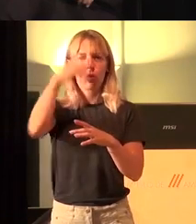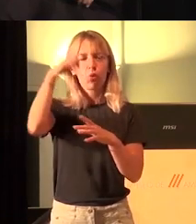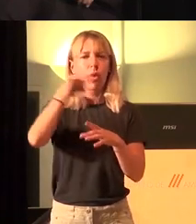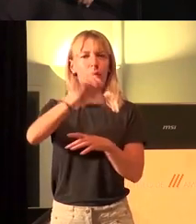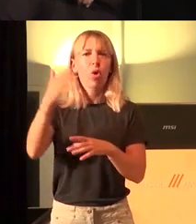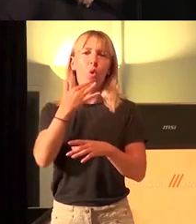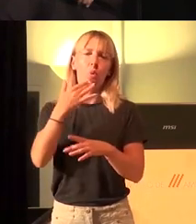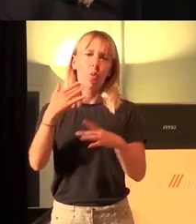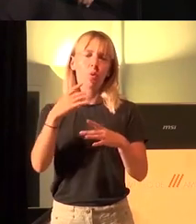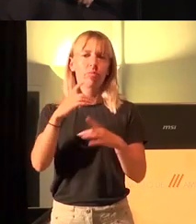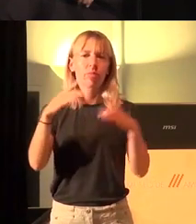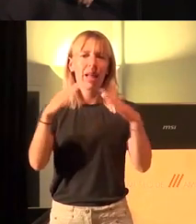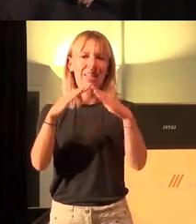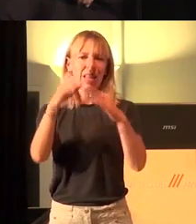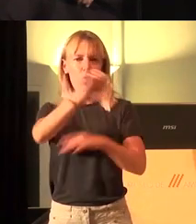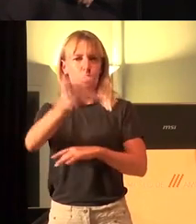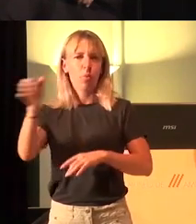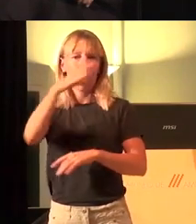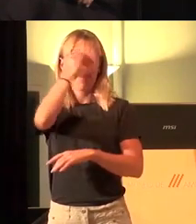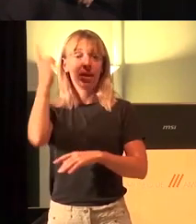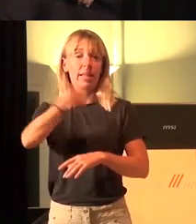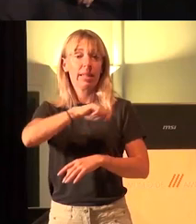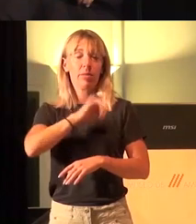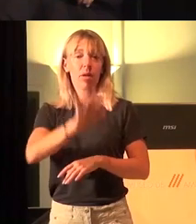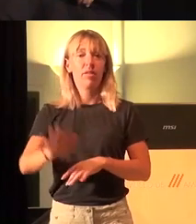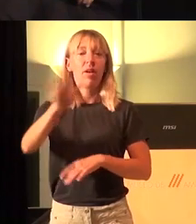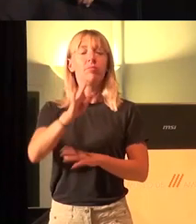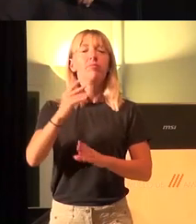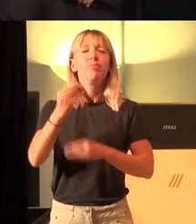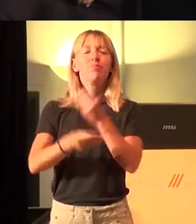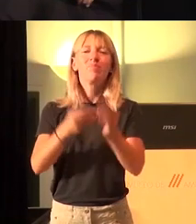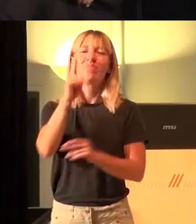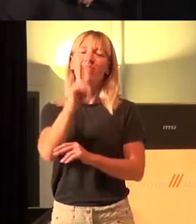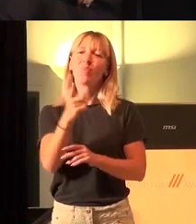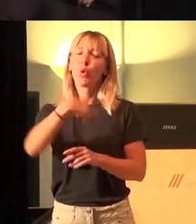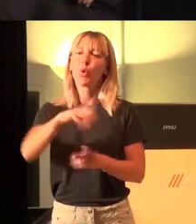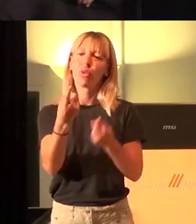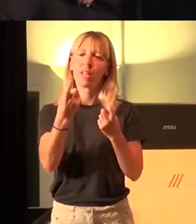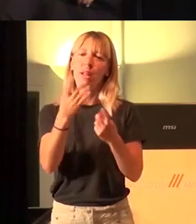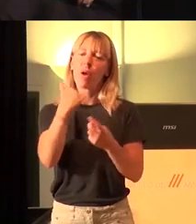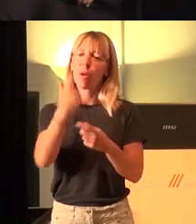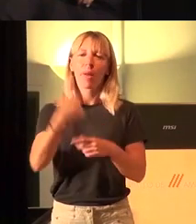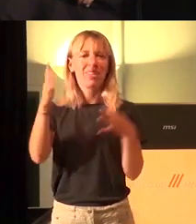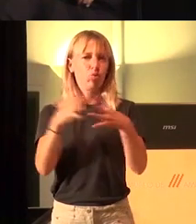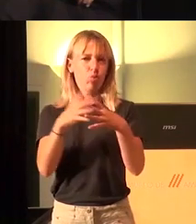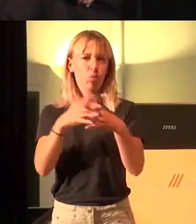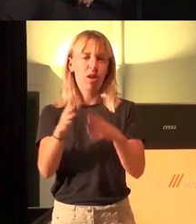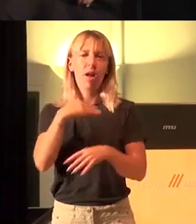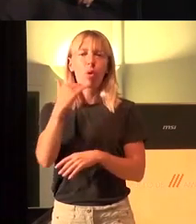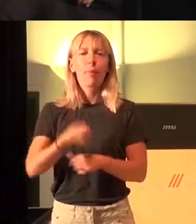como Casa de Europa en Madrid y en España, nos hizo ver que necesitábamos algo muchísimo más estructurado, ¿no?, y